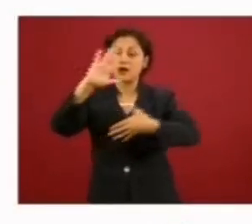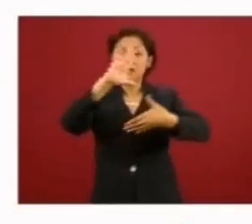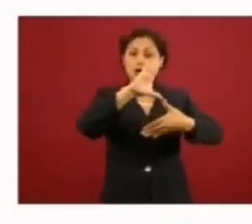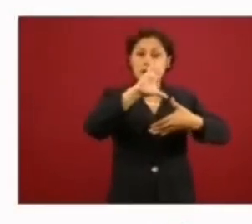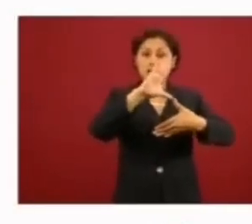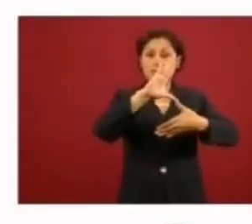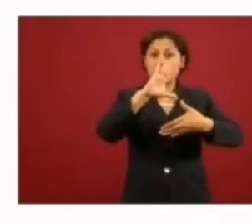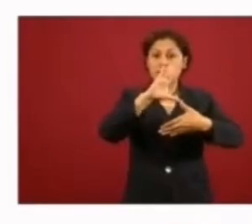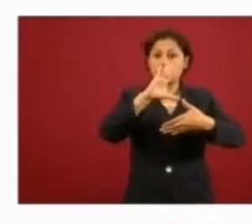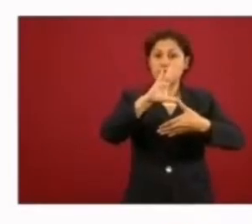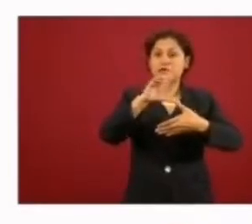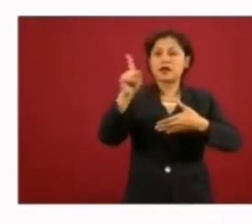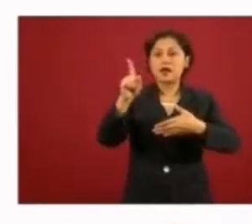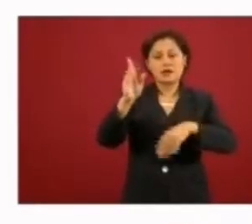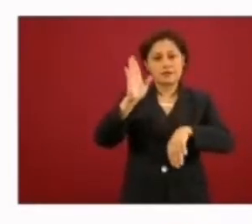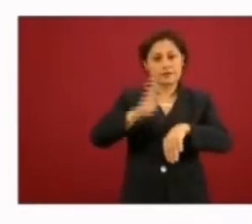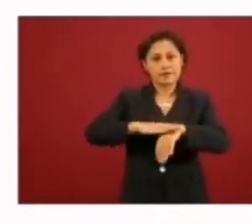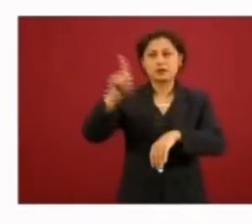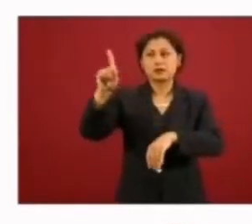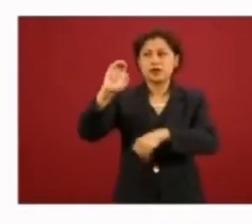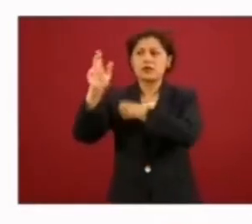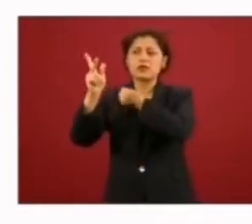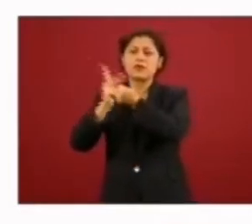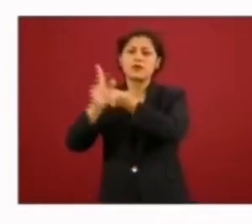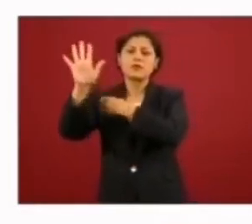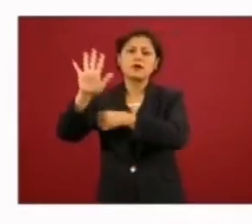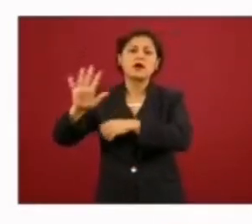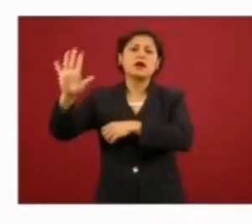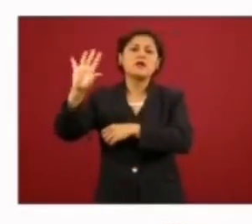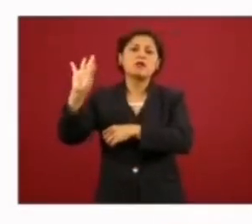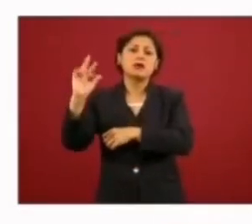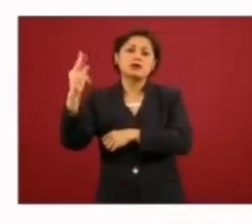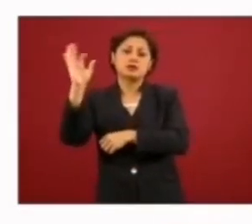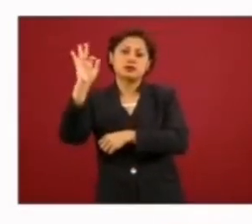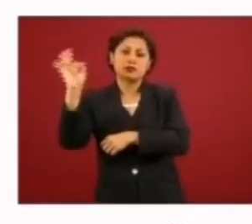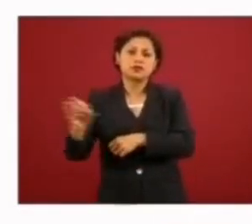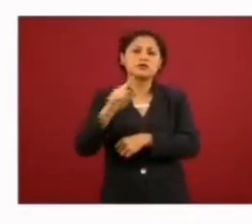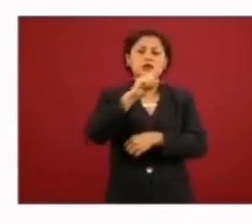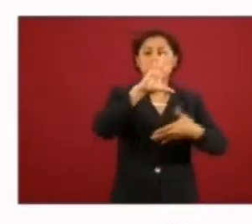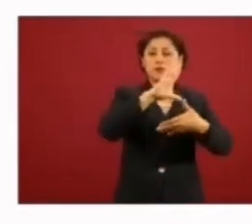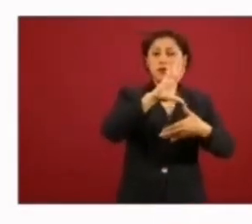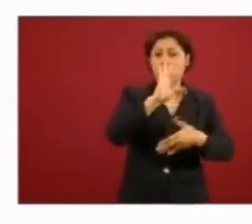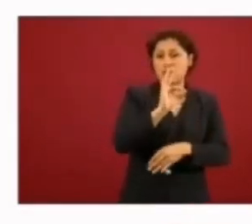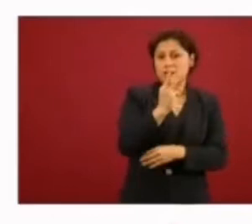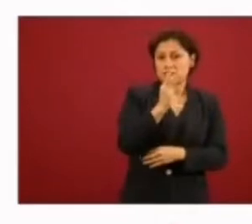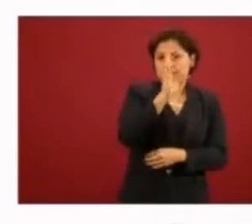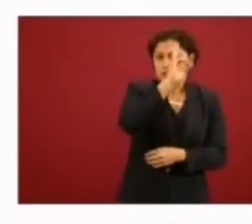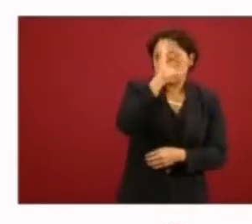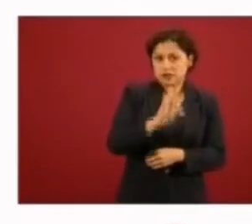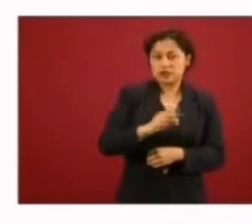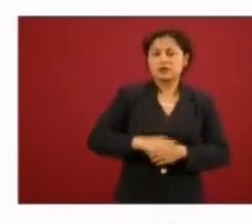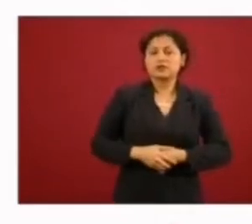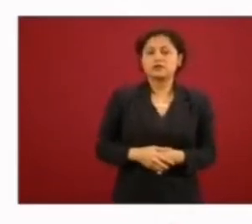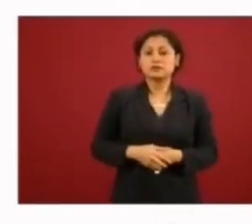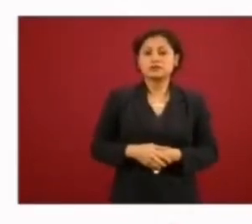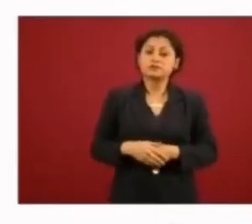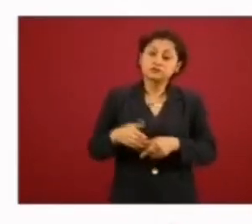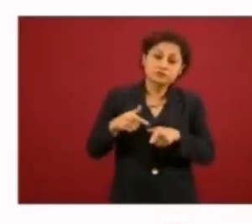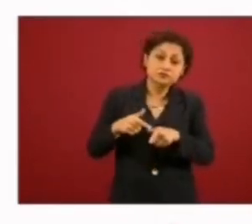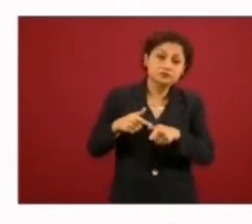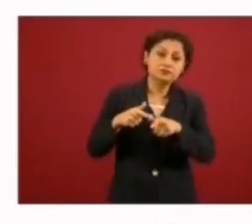con 48% y América con 43%. En su momento, en la medida en que se empiece a retardar la